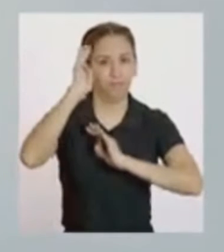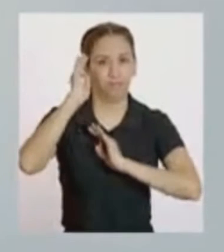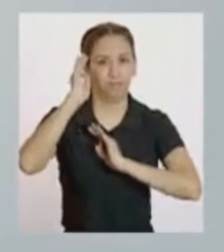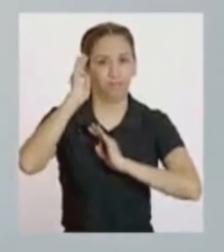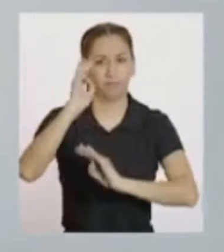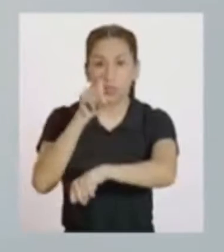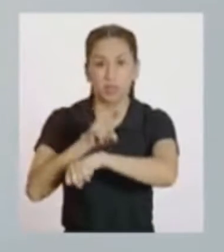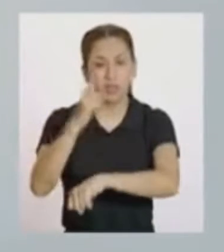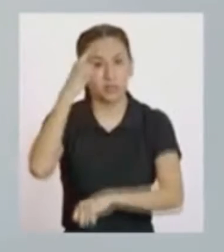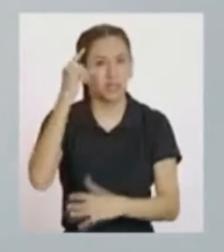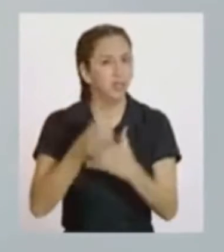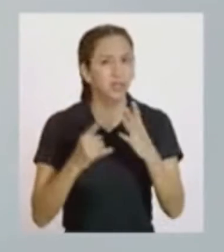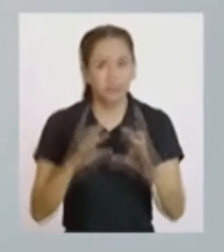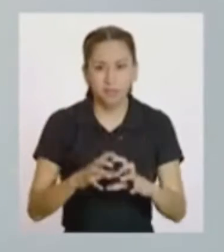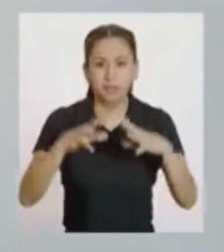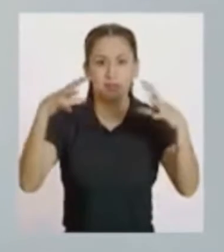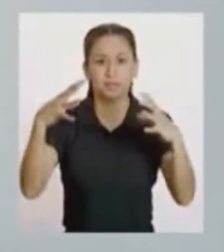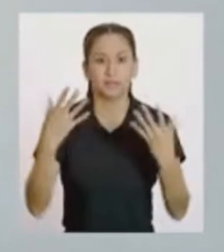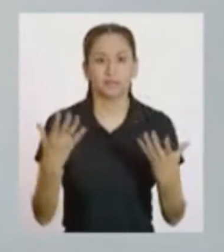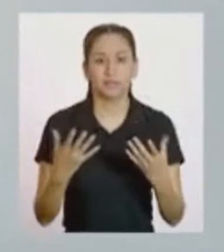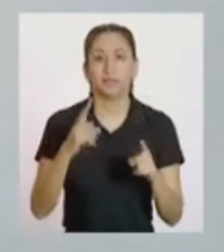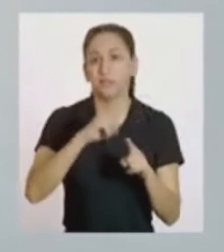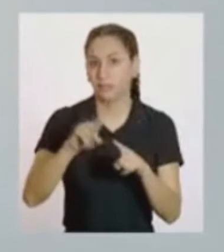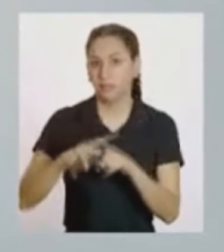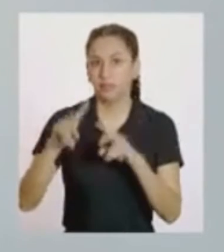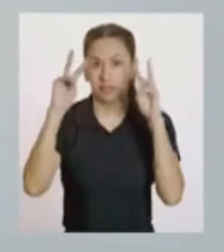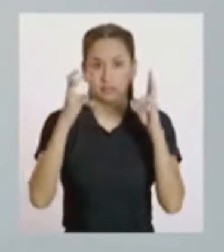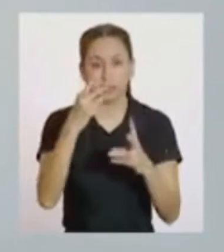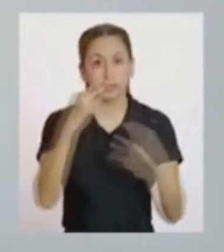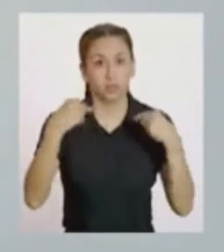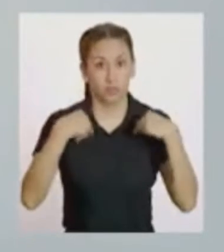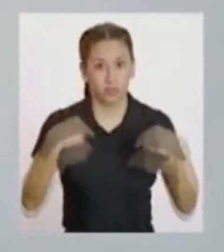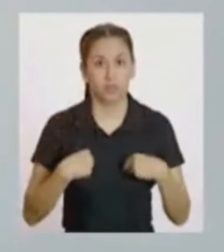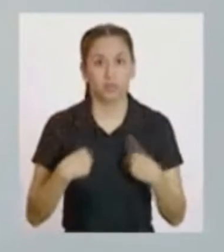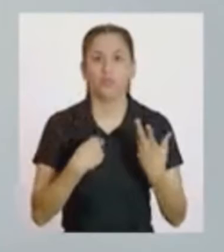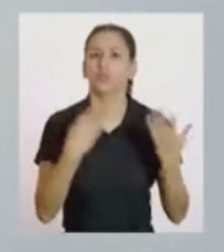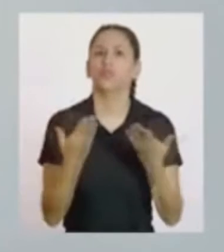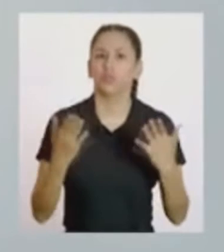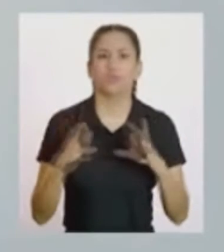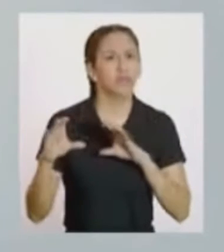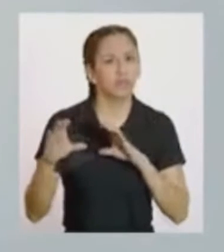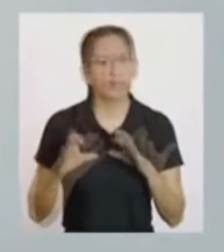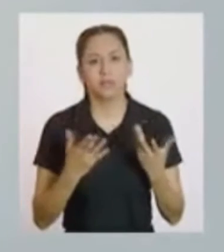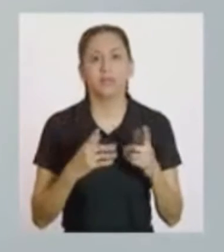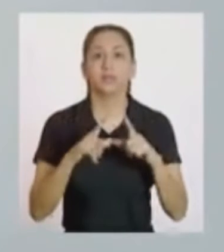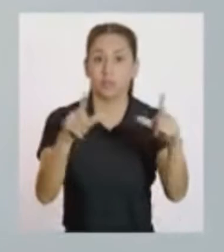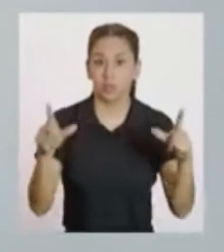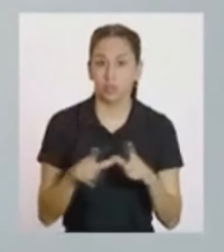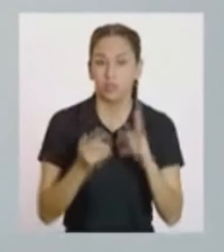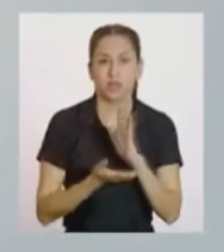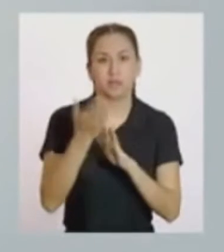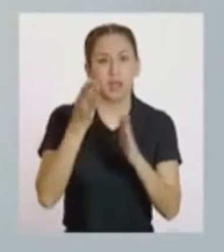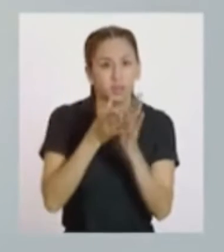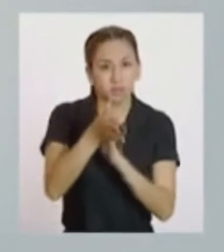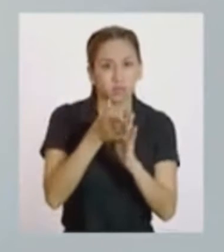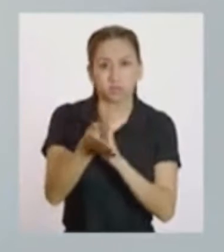campañas educativas donde podamos potencializar la nutrición. ¿Y dónde debemos realizarla? Pues